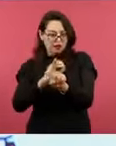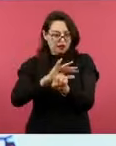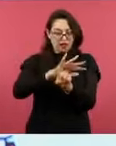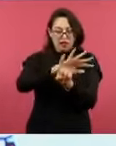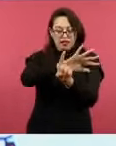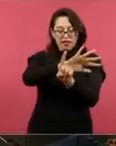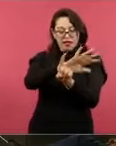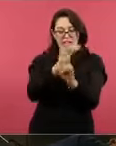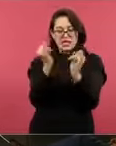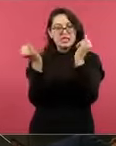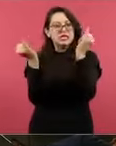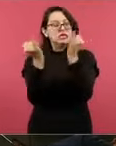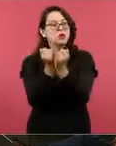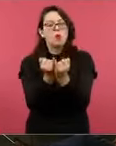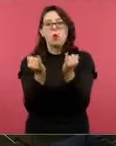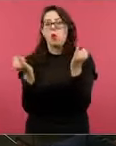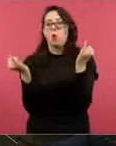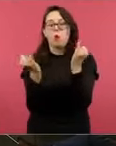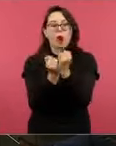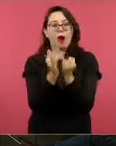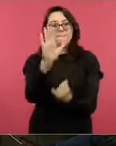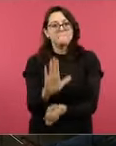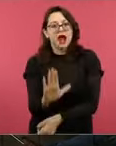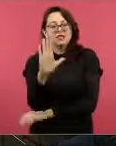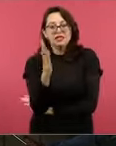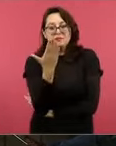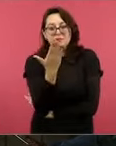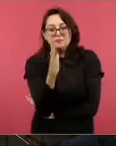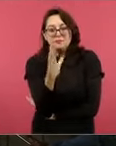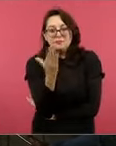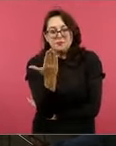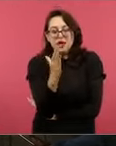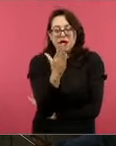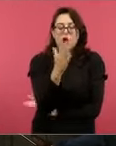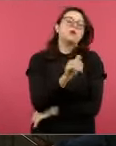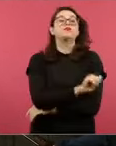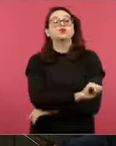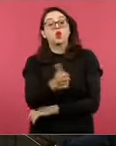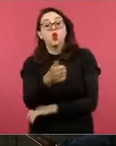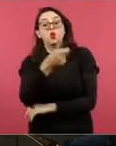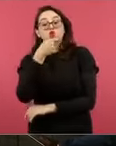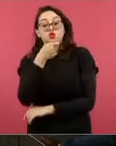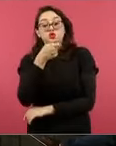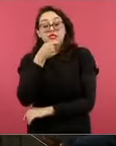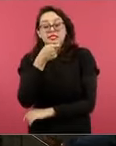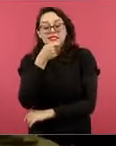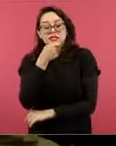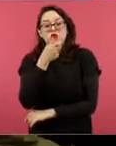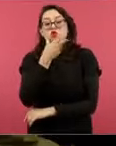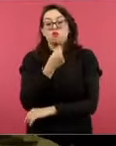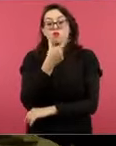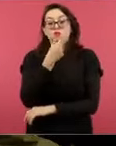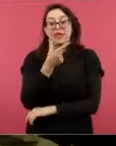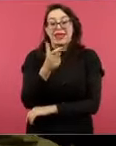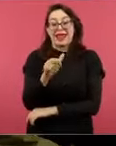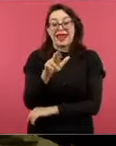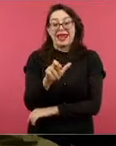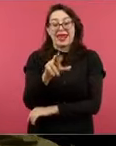derecho. Después tenemos a otro niño de sexto que se llama Gerardo. Y este niño llamado Gerardo, mamás y